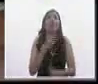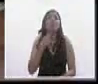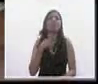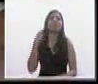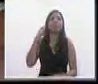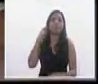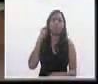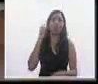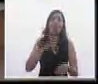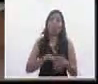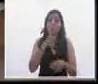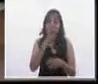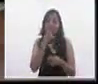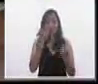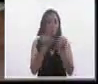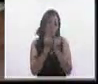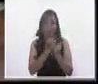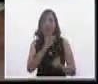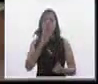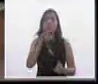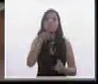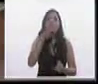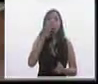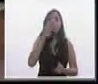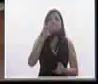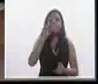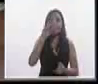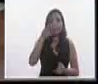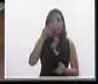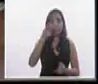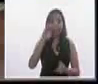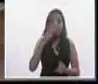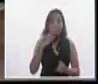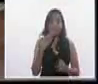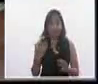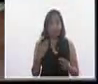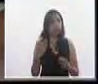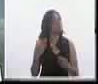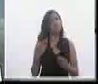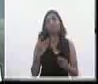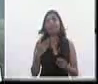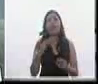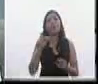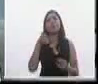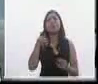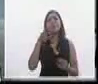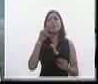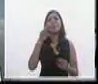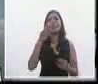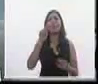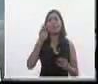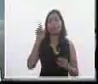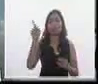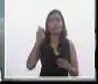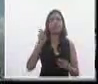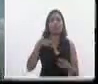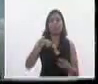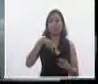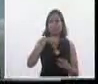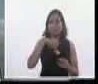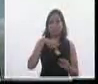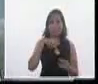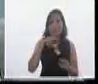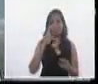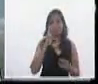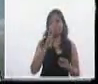incorrecto decir invidente es incorrecto decir invidente pues porque si ellos son invidentes Qué seríamos nosotros no videntes